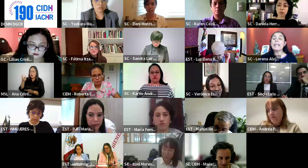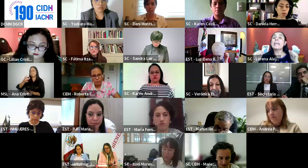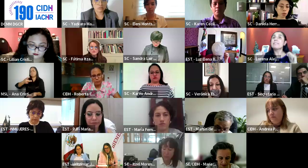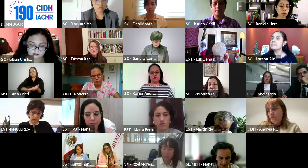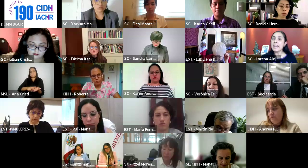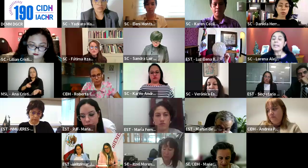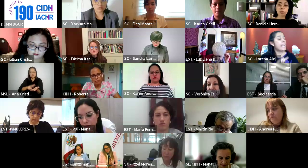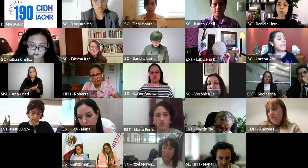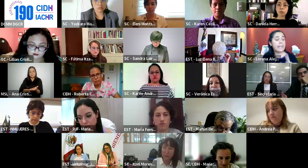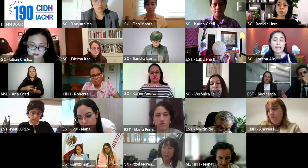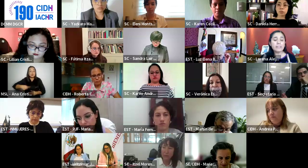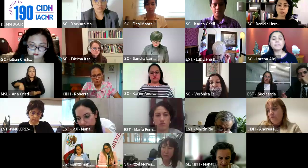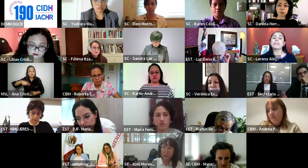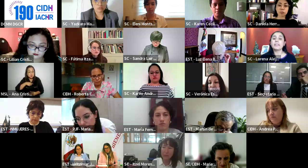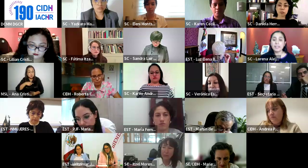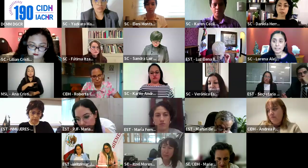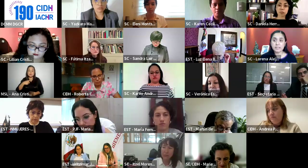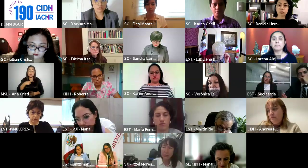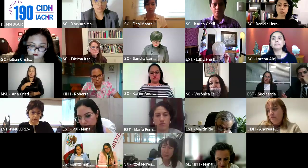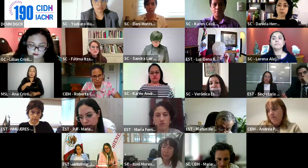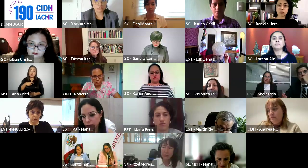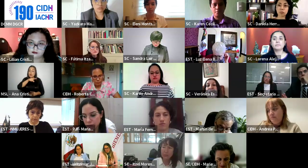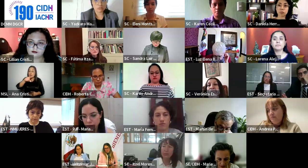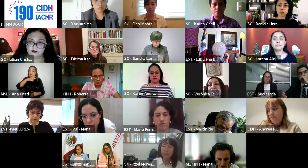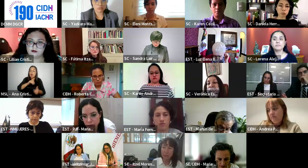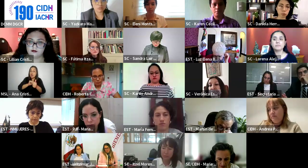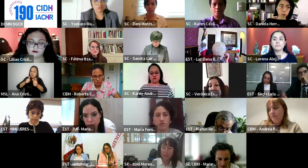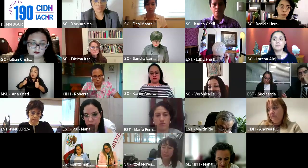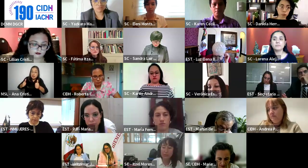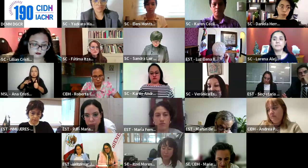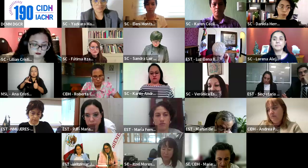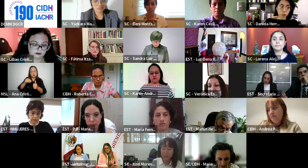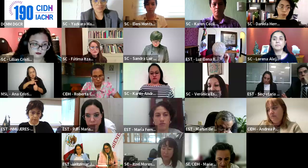todas garantizar que nadie se quede atrás.